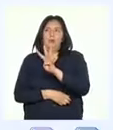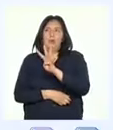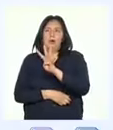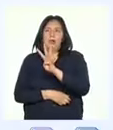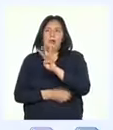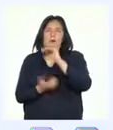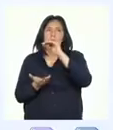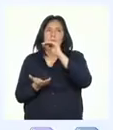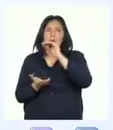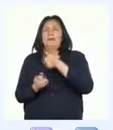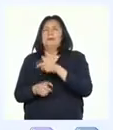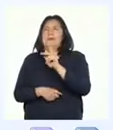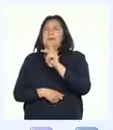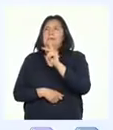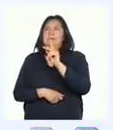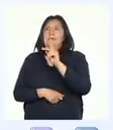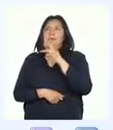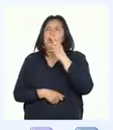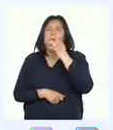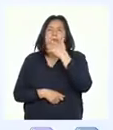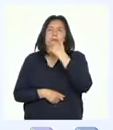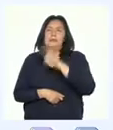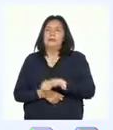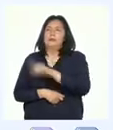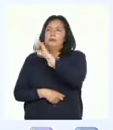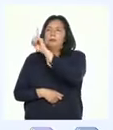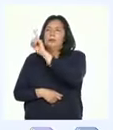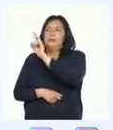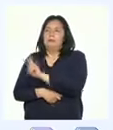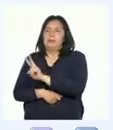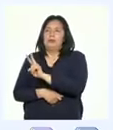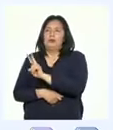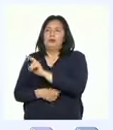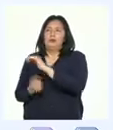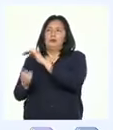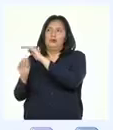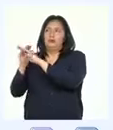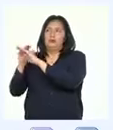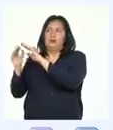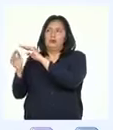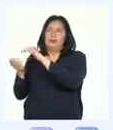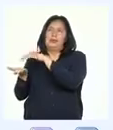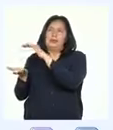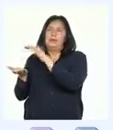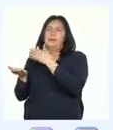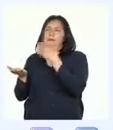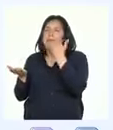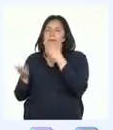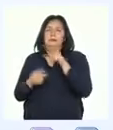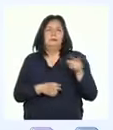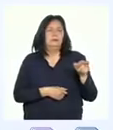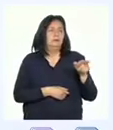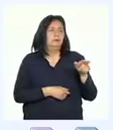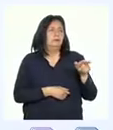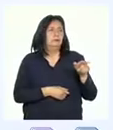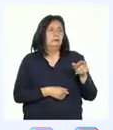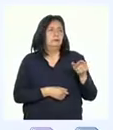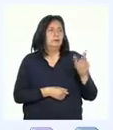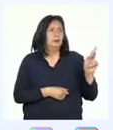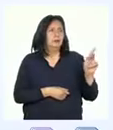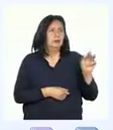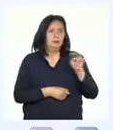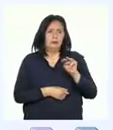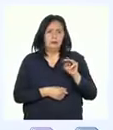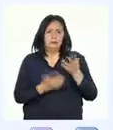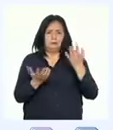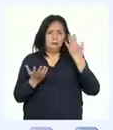galón de pintura amarilla y medio galón de pintura blanca. Lo que Karina y Mateo